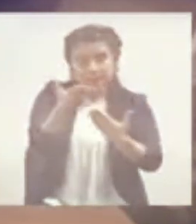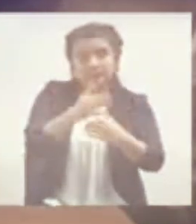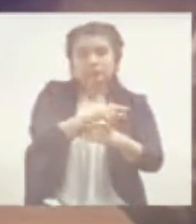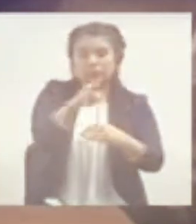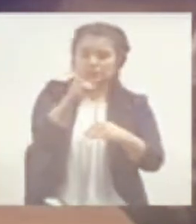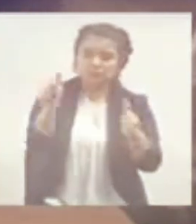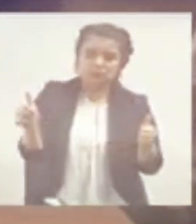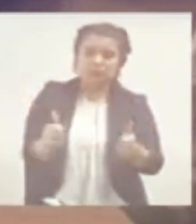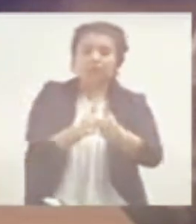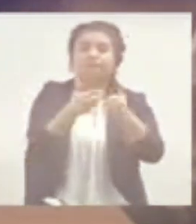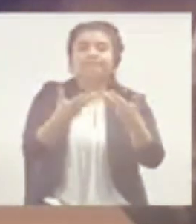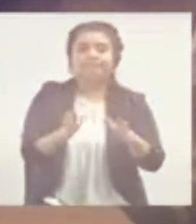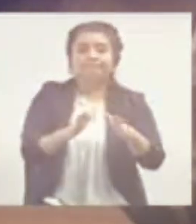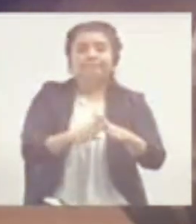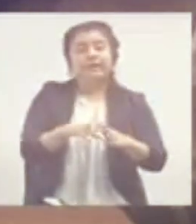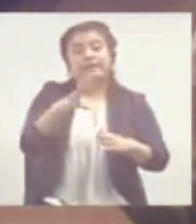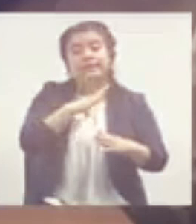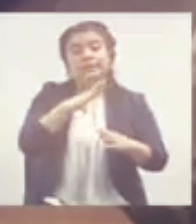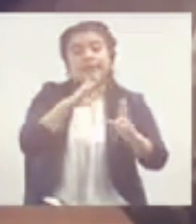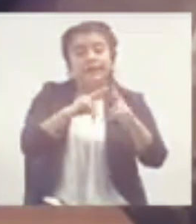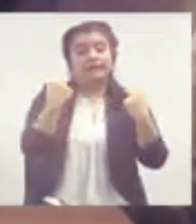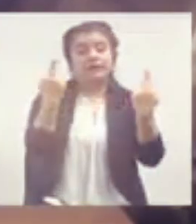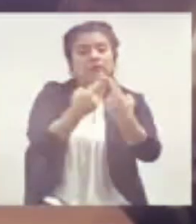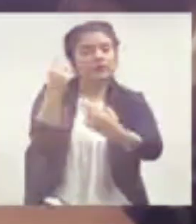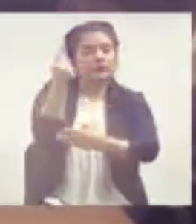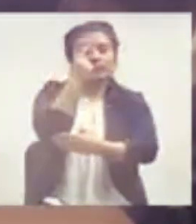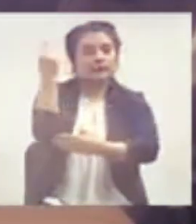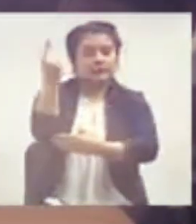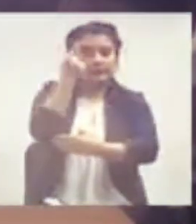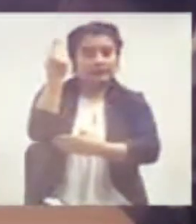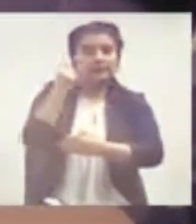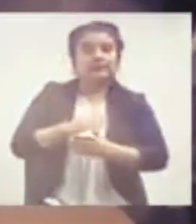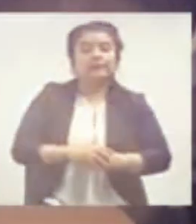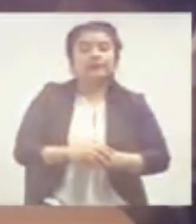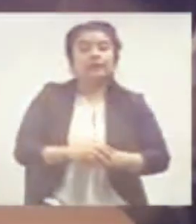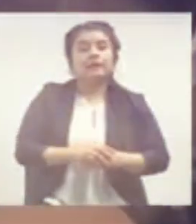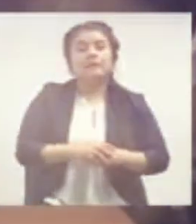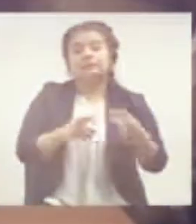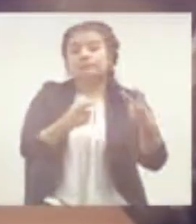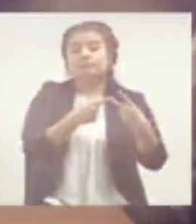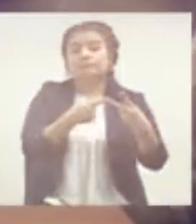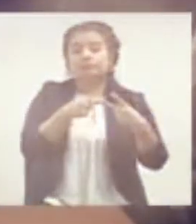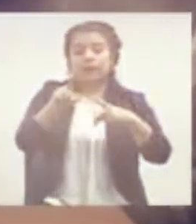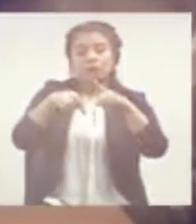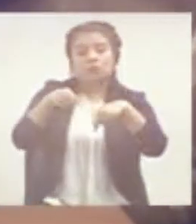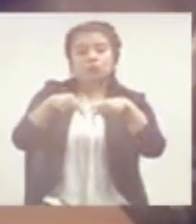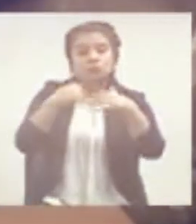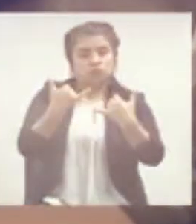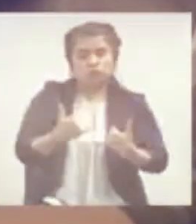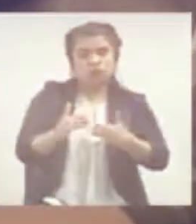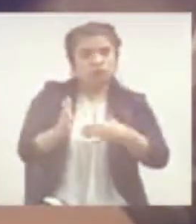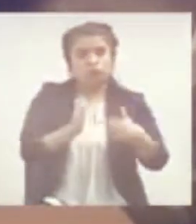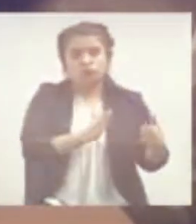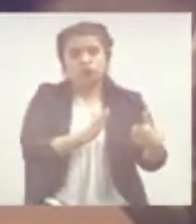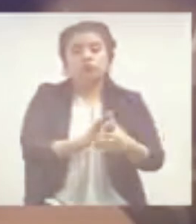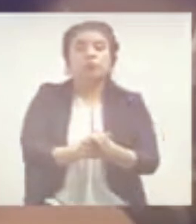acá con nosotros para la celebración de esta tan importante reunión. El punto número 12, la verificación del quórum, procedemos de